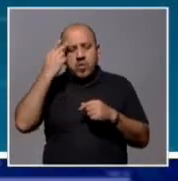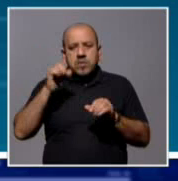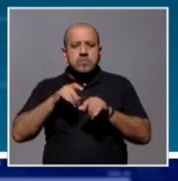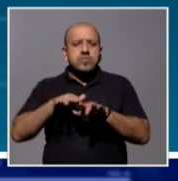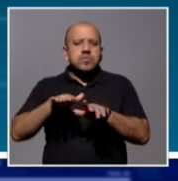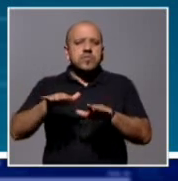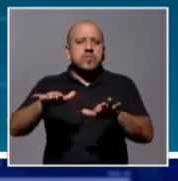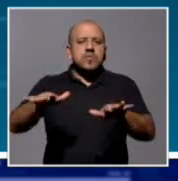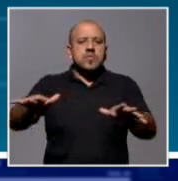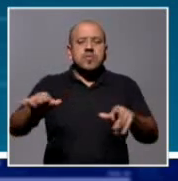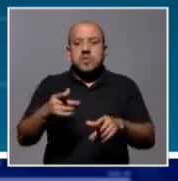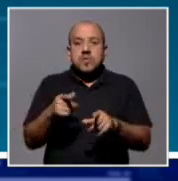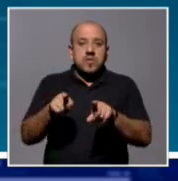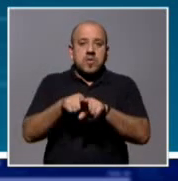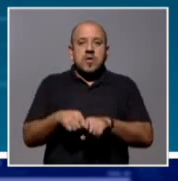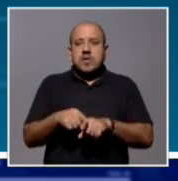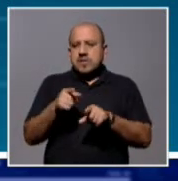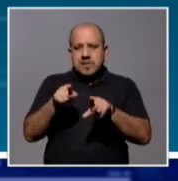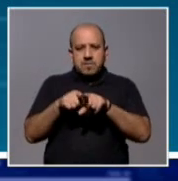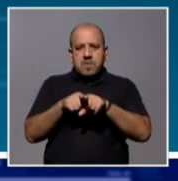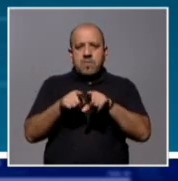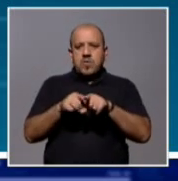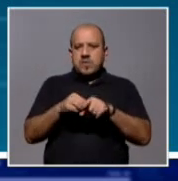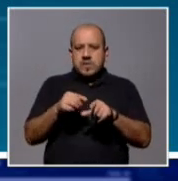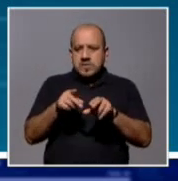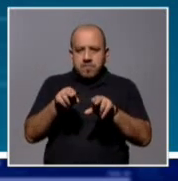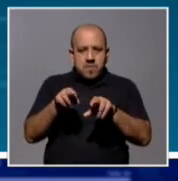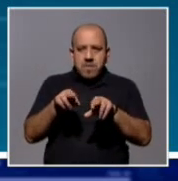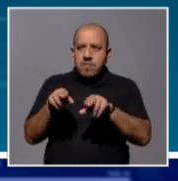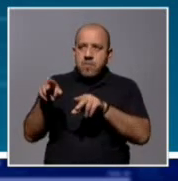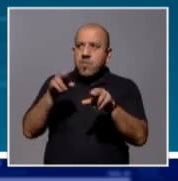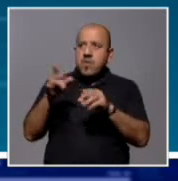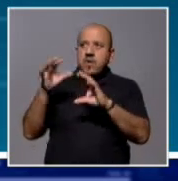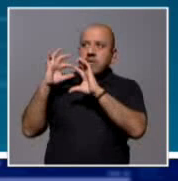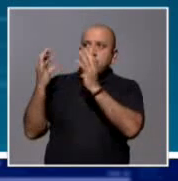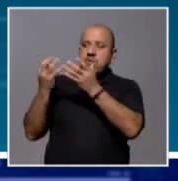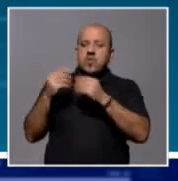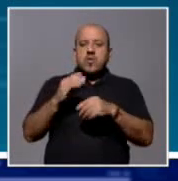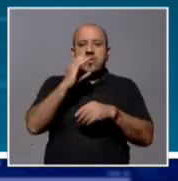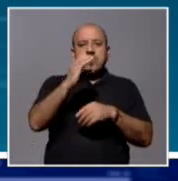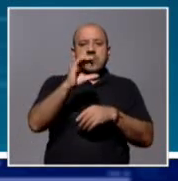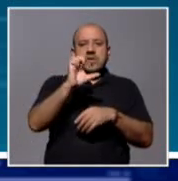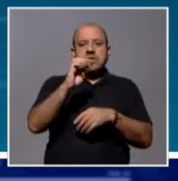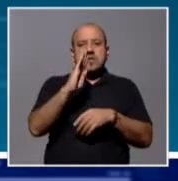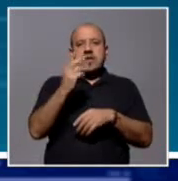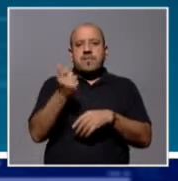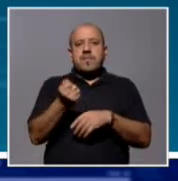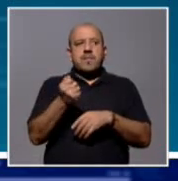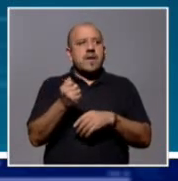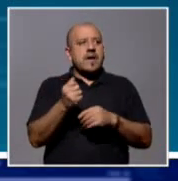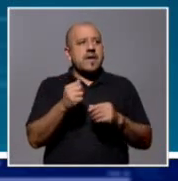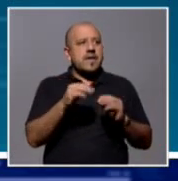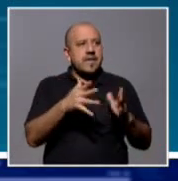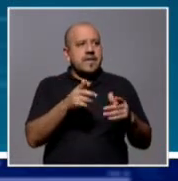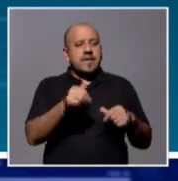es la misma cepa viral que está ocurriendo en otras partes del mundo. Las cepas son las variedades, ¿no? Y